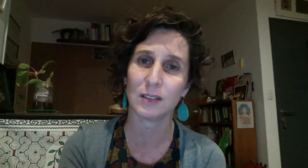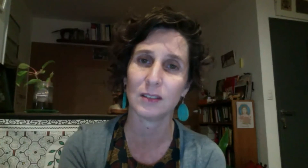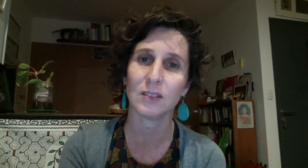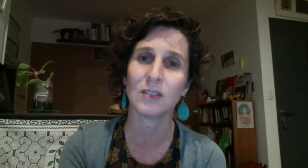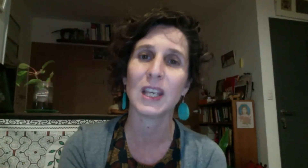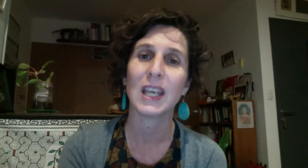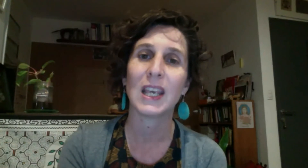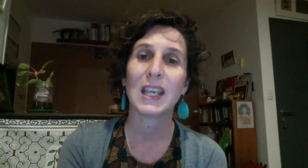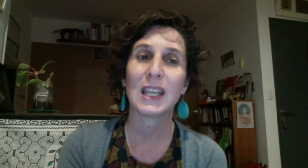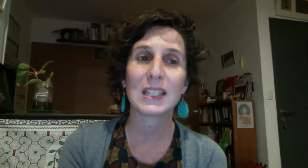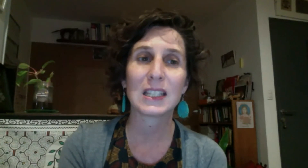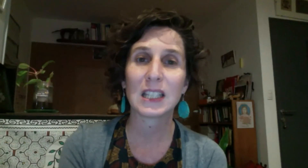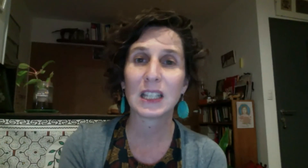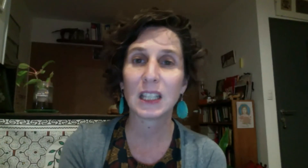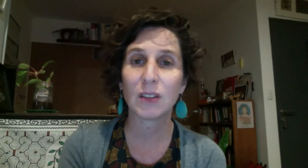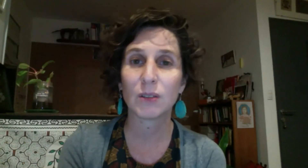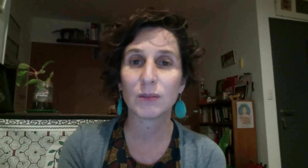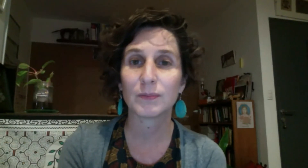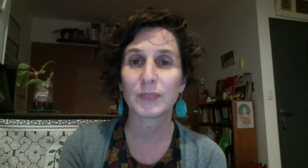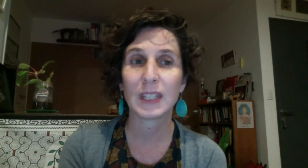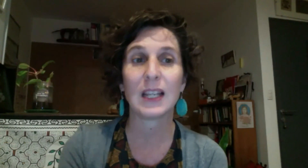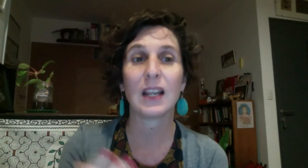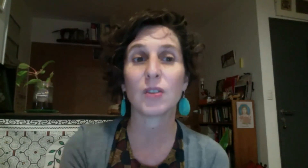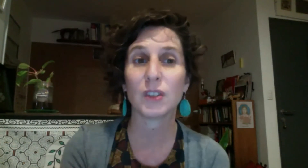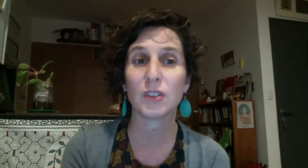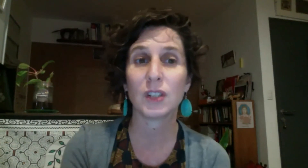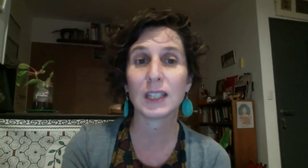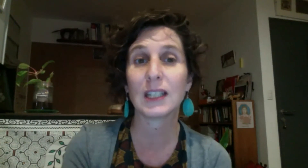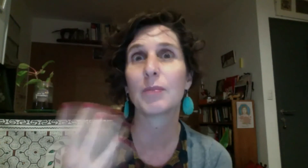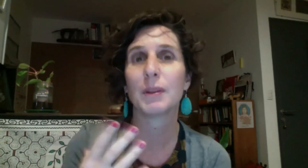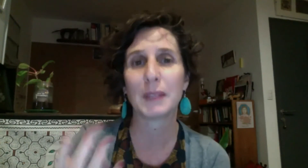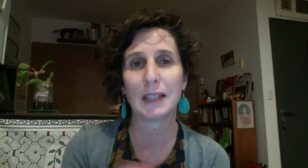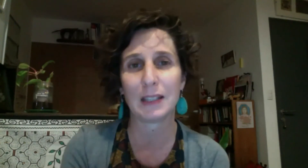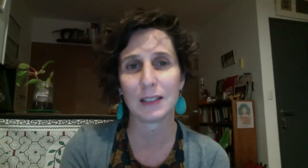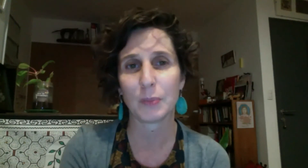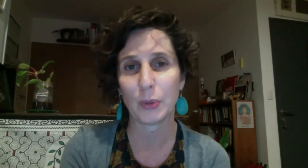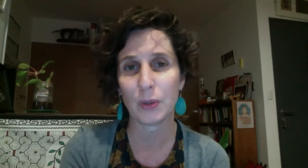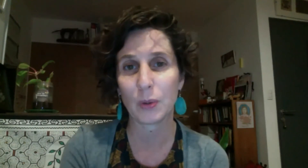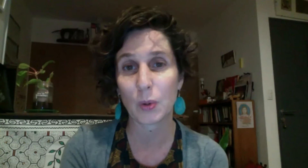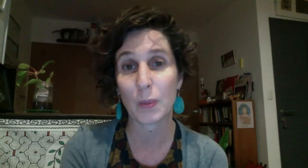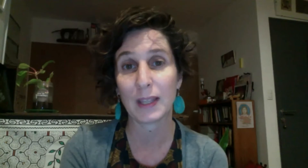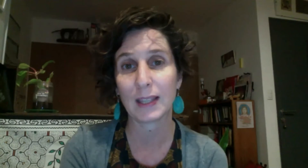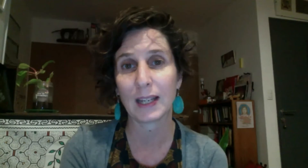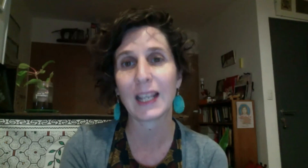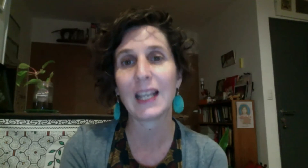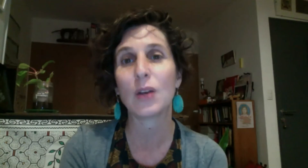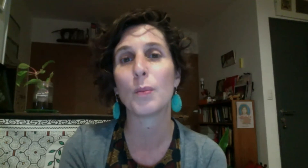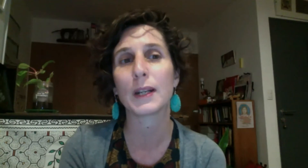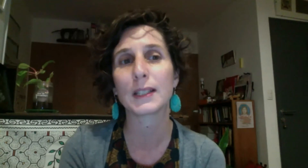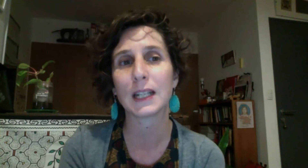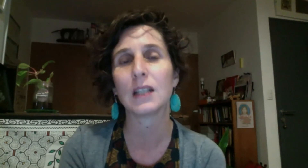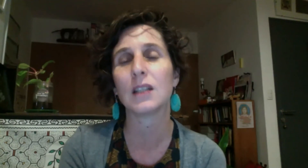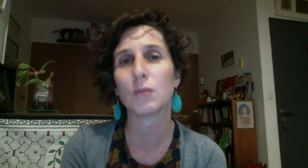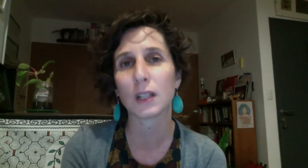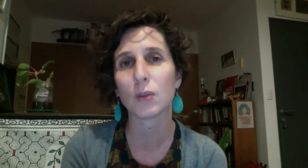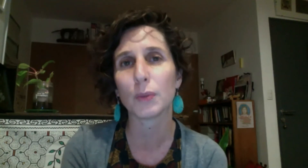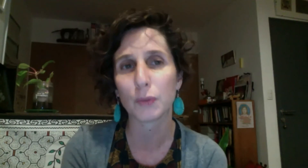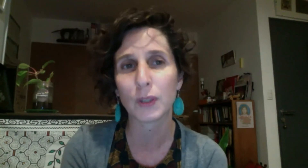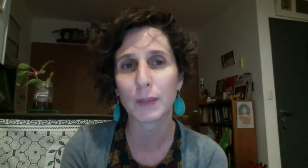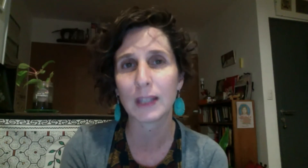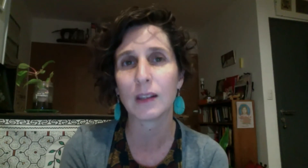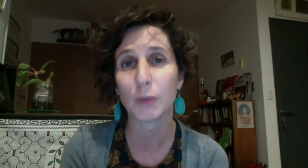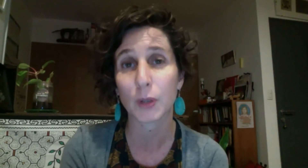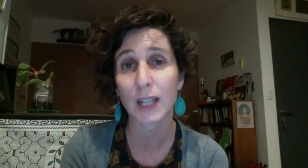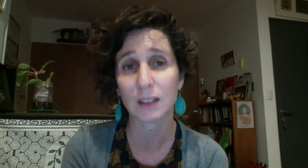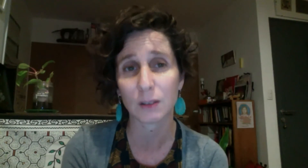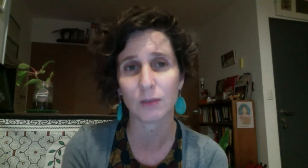reflexiones, ¿no? En ese sentido, y en las condiciones que rápidamente les he podido comentar, el conversar es un acto